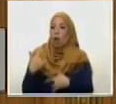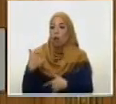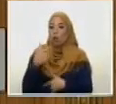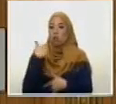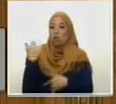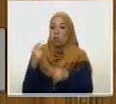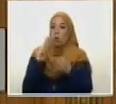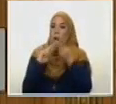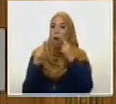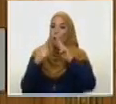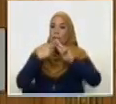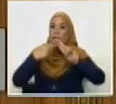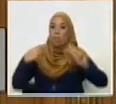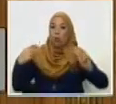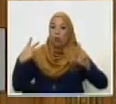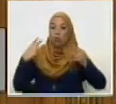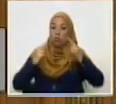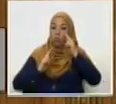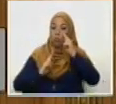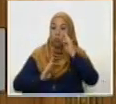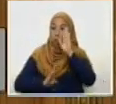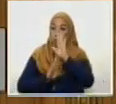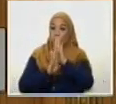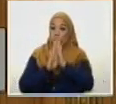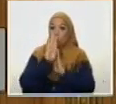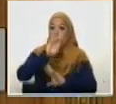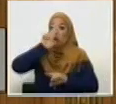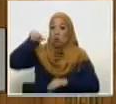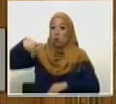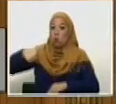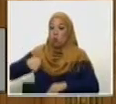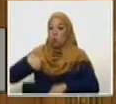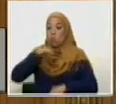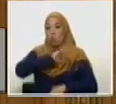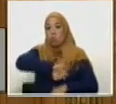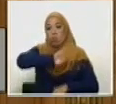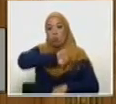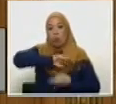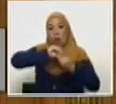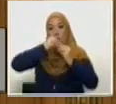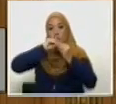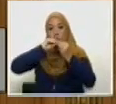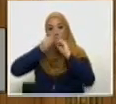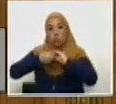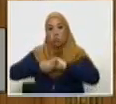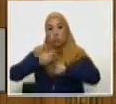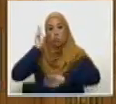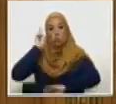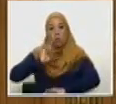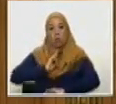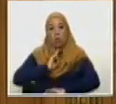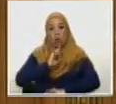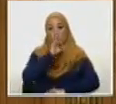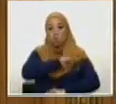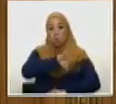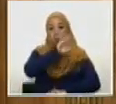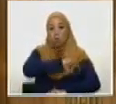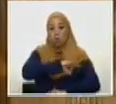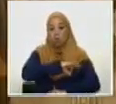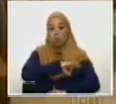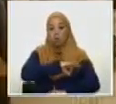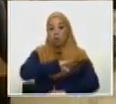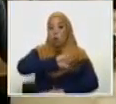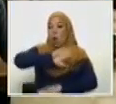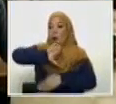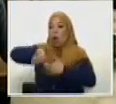en paz, construyendo nuestro socialismo bolivariano. Haremos todo lo que